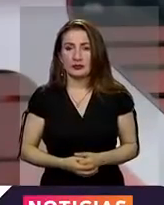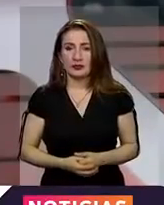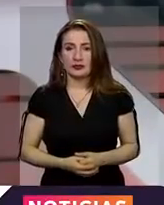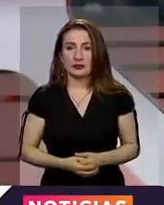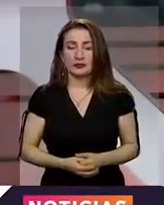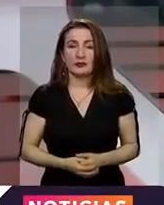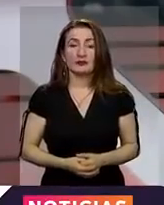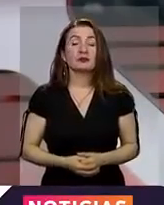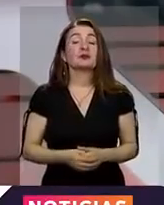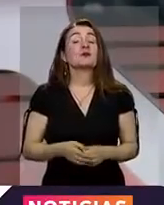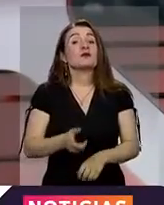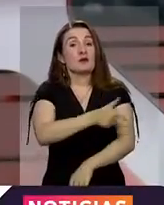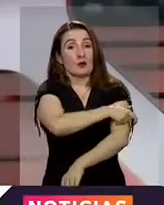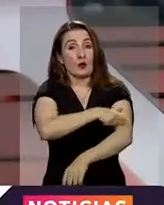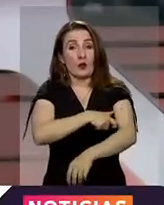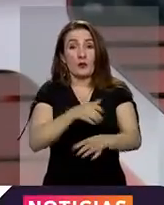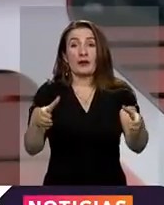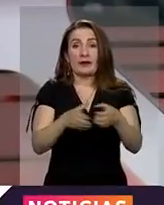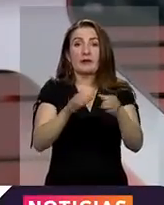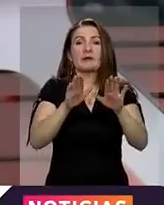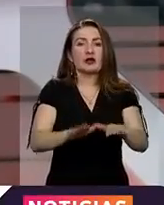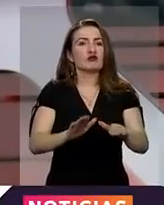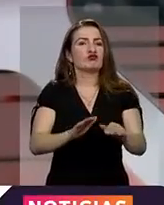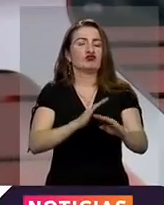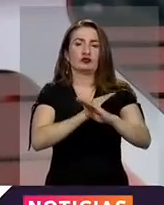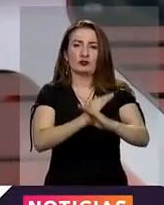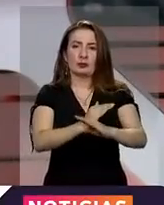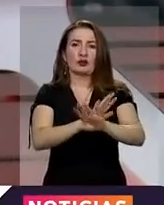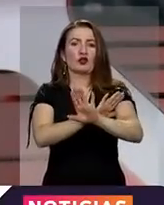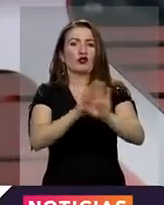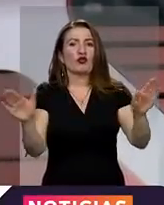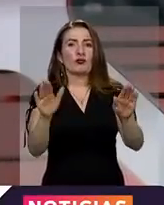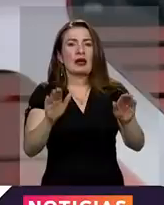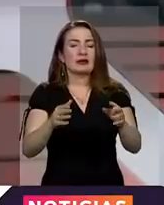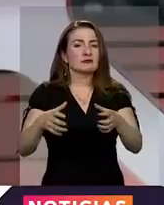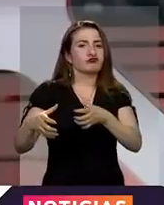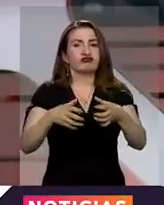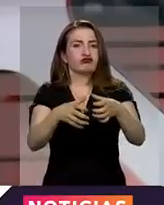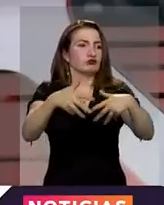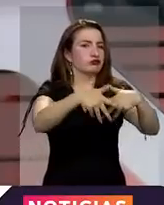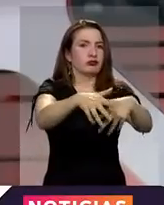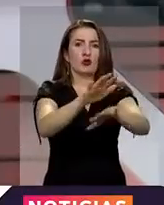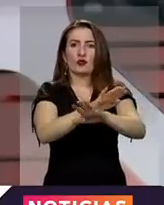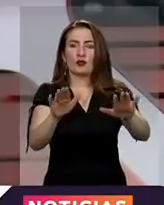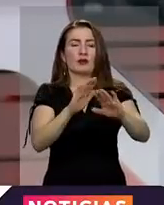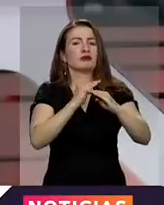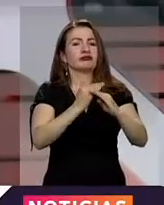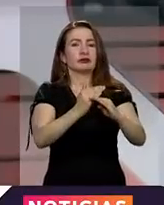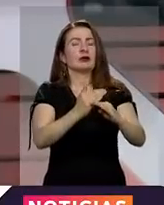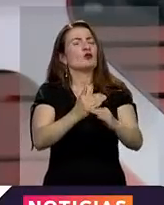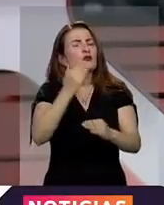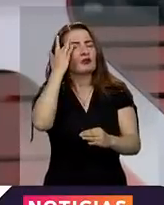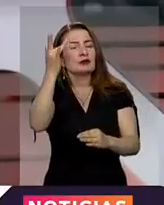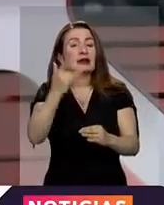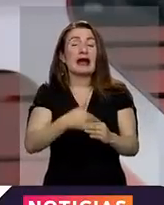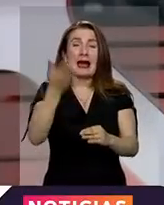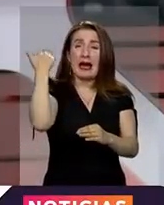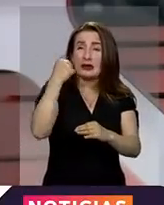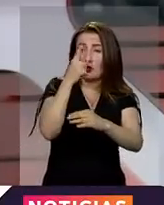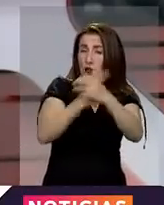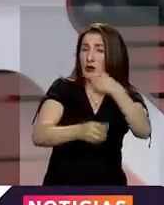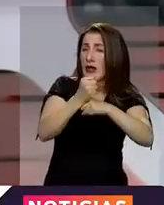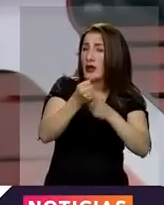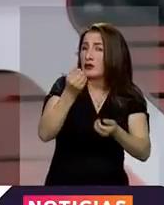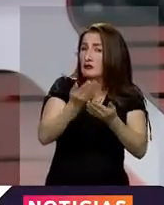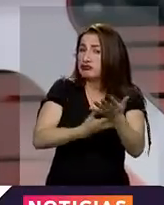El Comité del Paro anunció la suspensión de las movilizaciones, además que los puntos que hacen parte del pliego de emergencia entregado hace un año